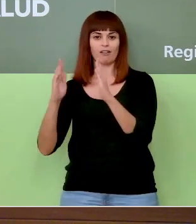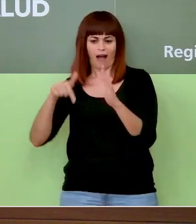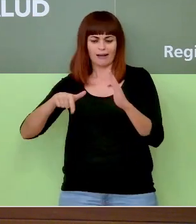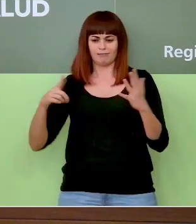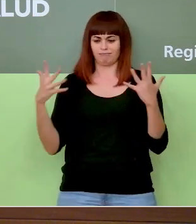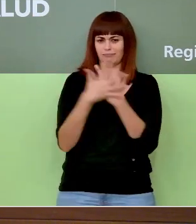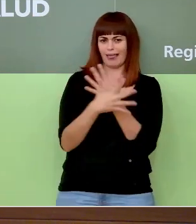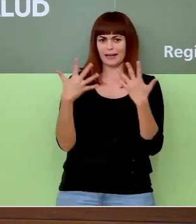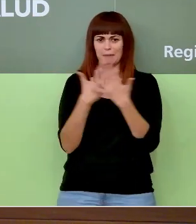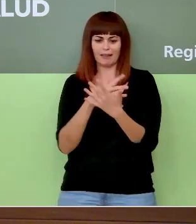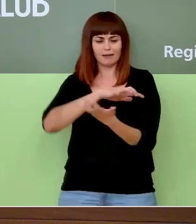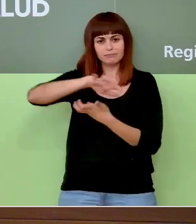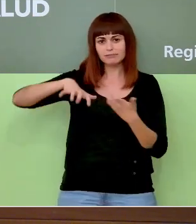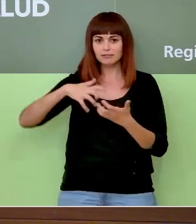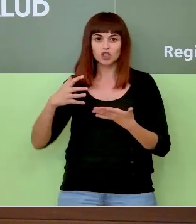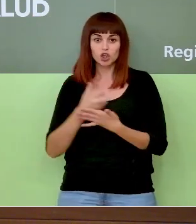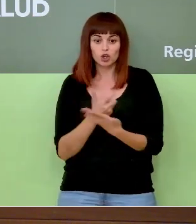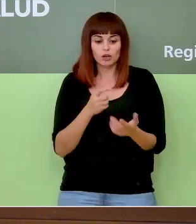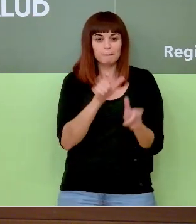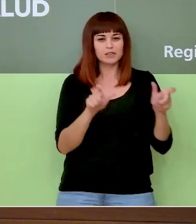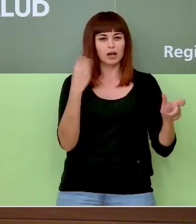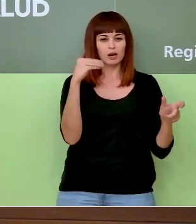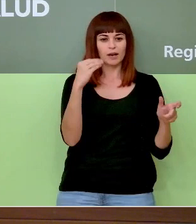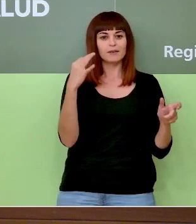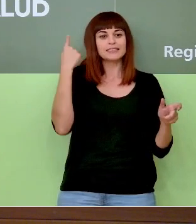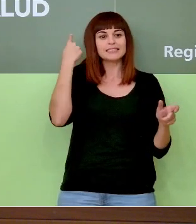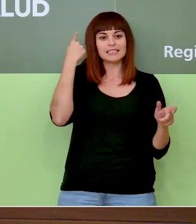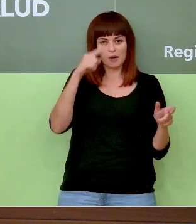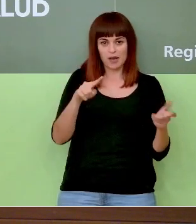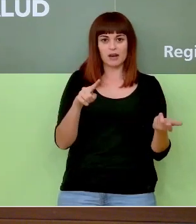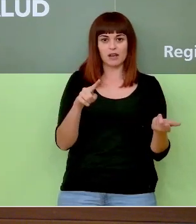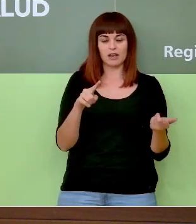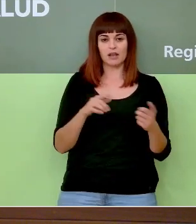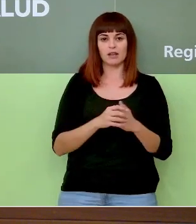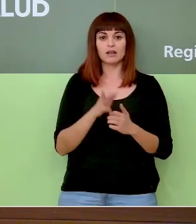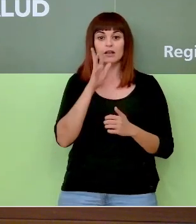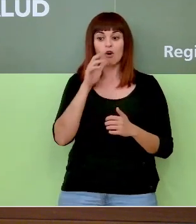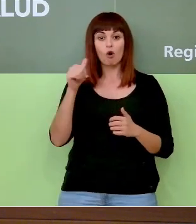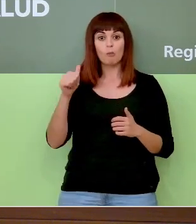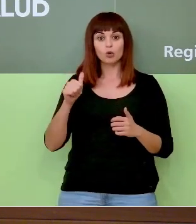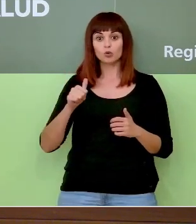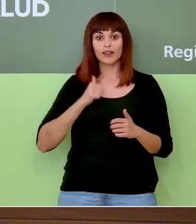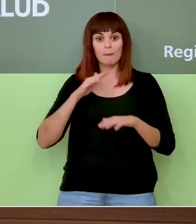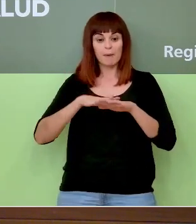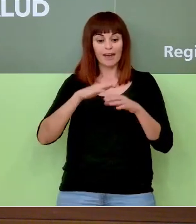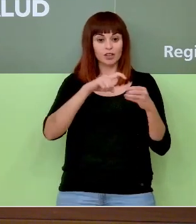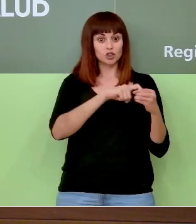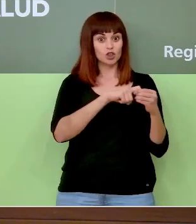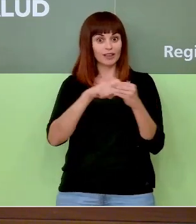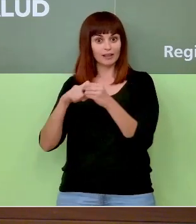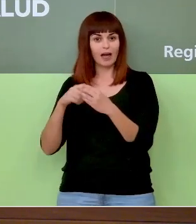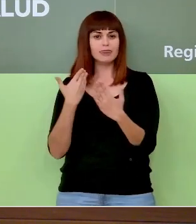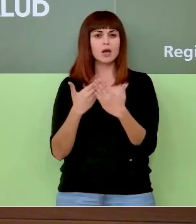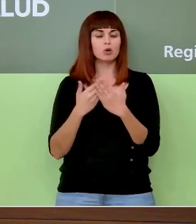nos juntamos. Entonces, los jóvenes tienen que saber que la mayor oportunidad de brindar su solidaridad y su